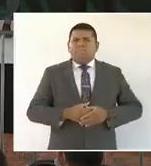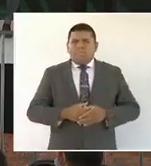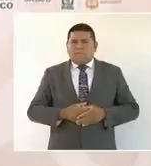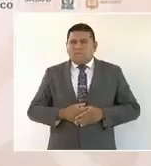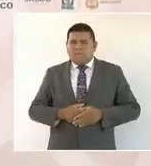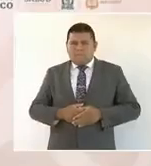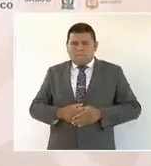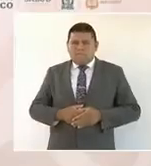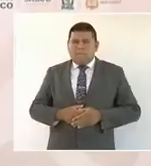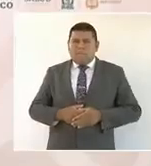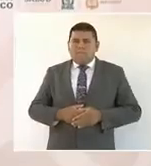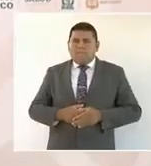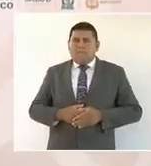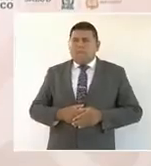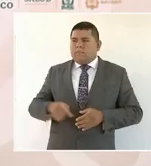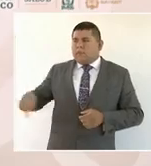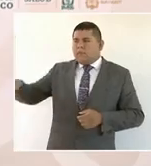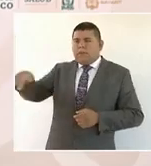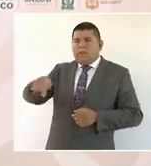pusieron al mercado